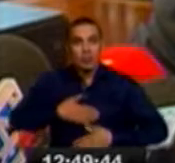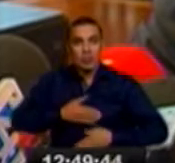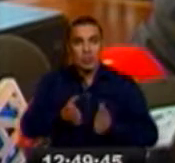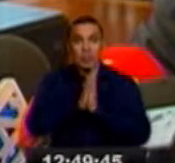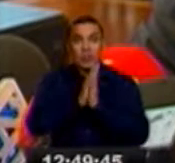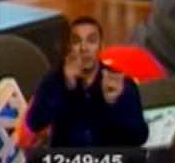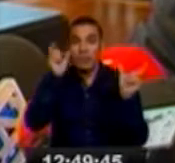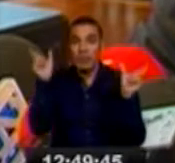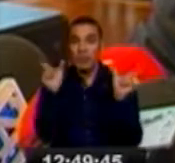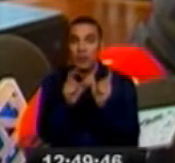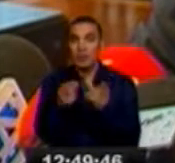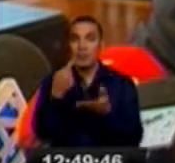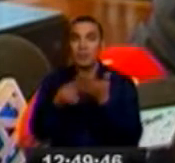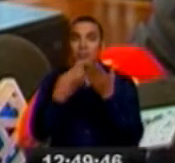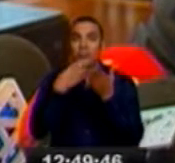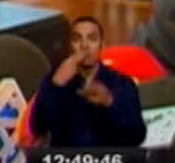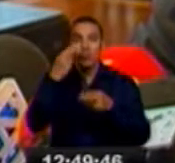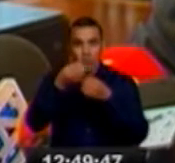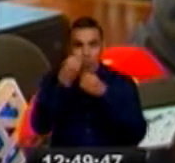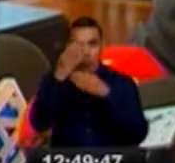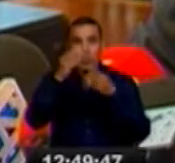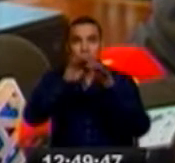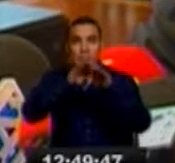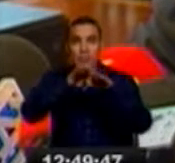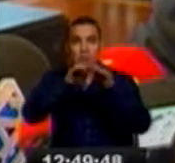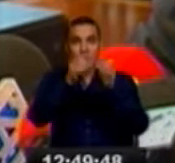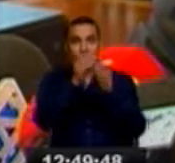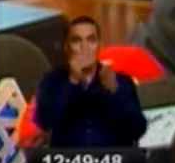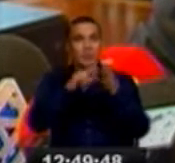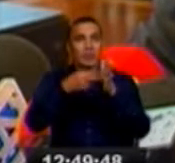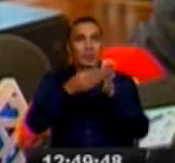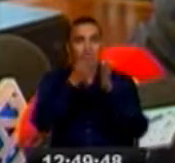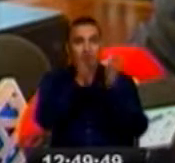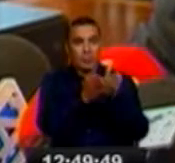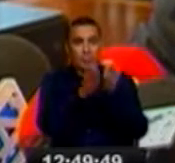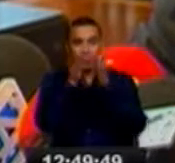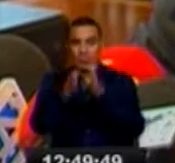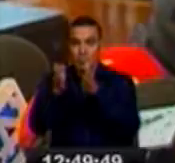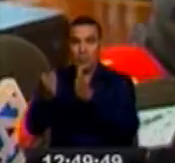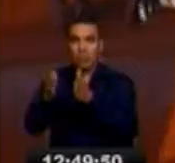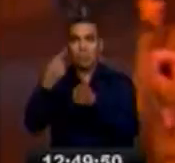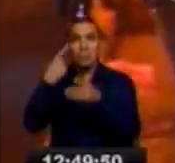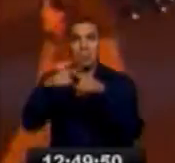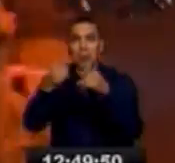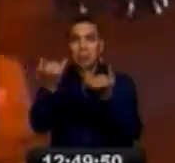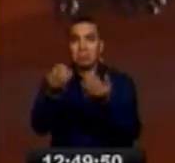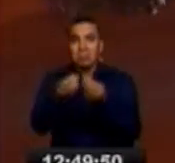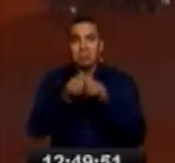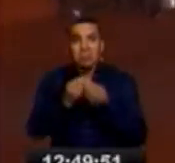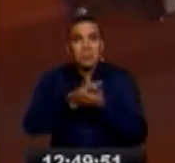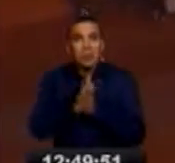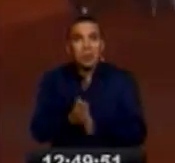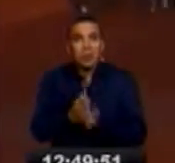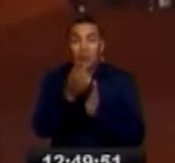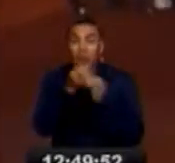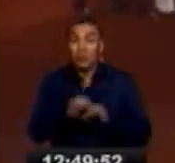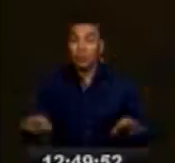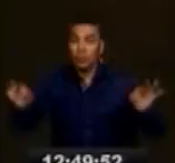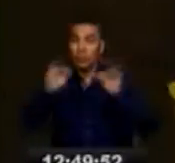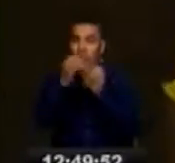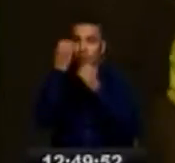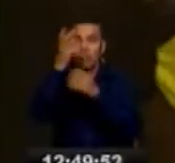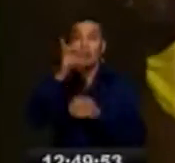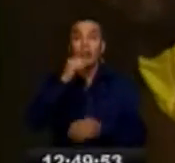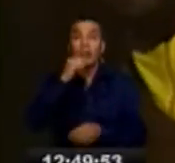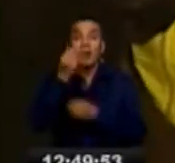General del Estado que se desclasifique la información y hasta el día de hoy no se ha recibido un documento alguno. Esa información sería fundamental para determinar quién